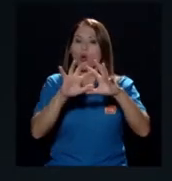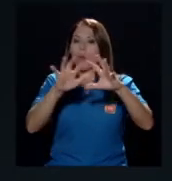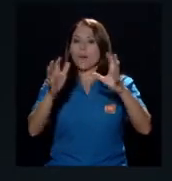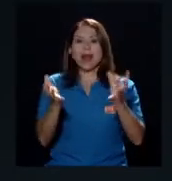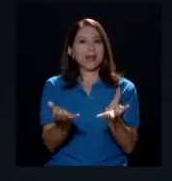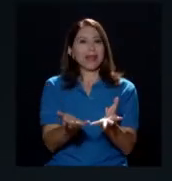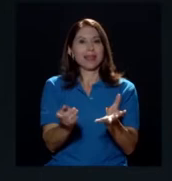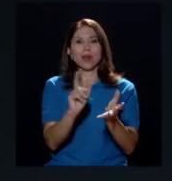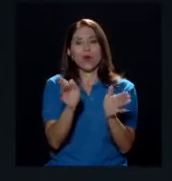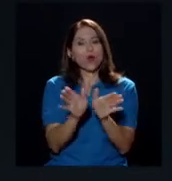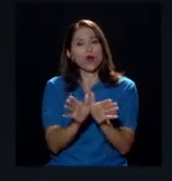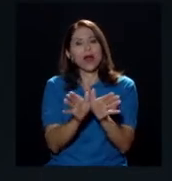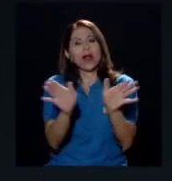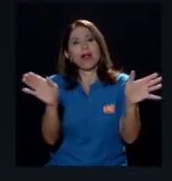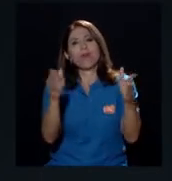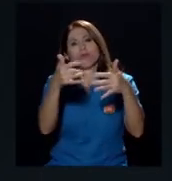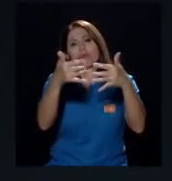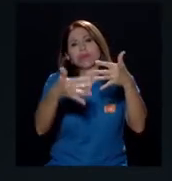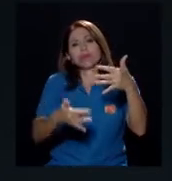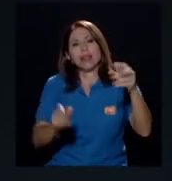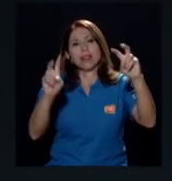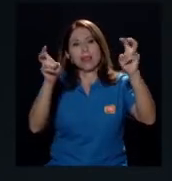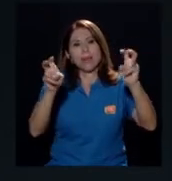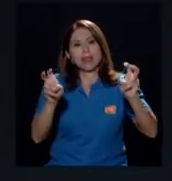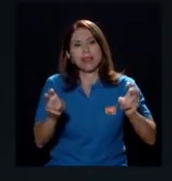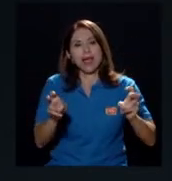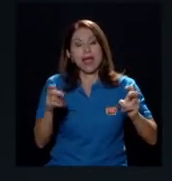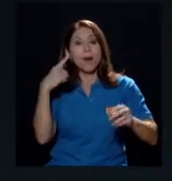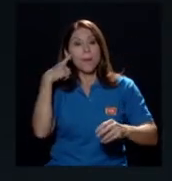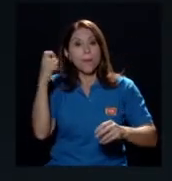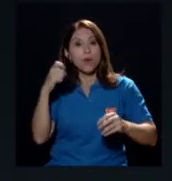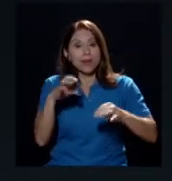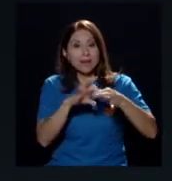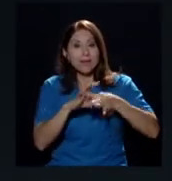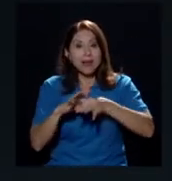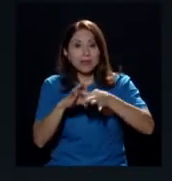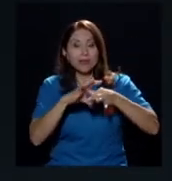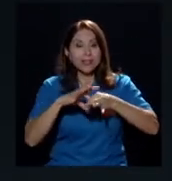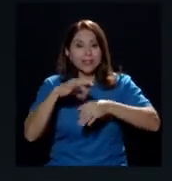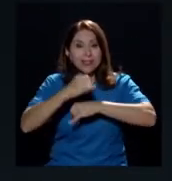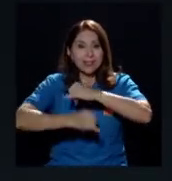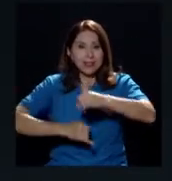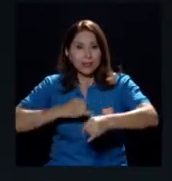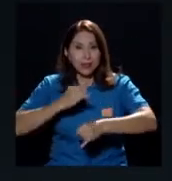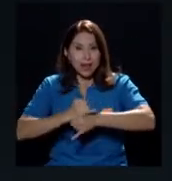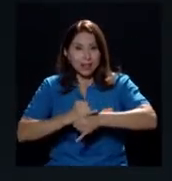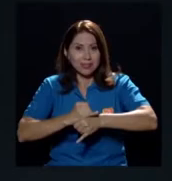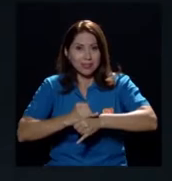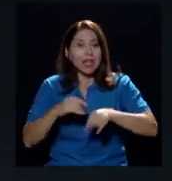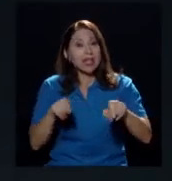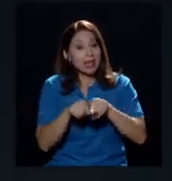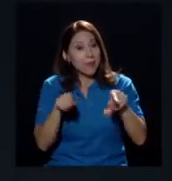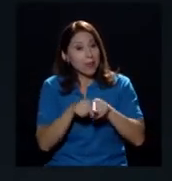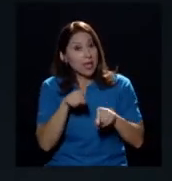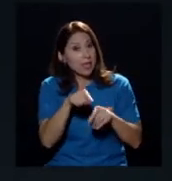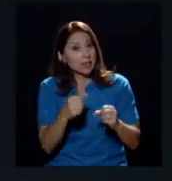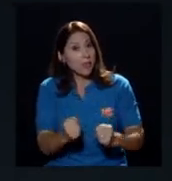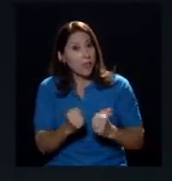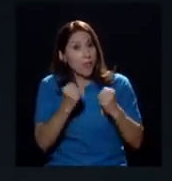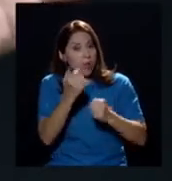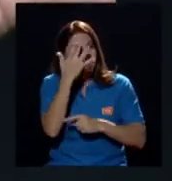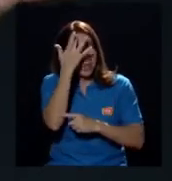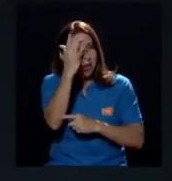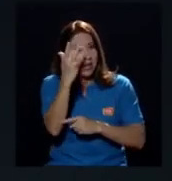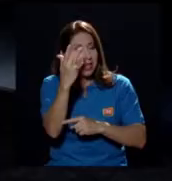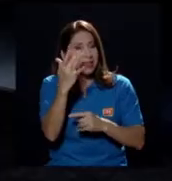porque las realizaciones internacionales e incluso algunos ámbitos de ese poder inteligente tienen que ver con